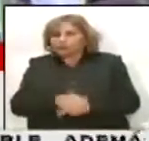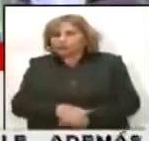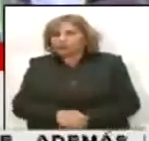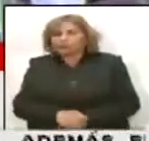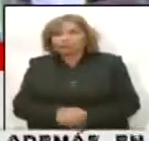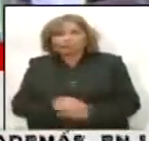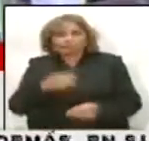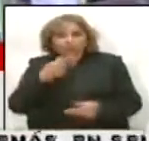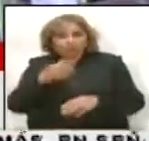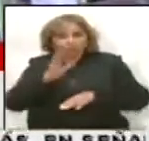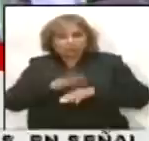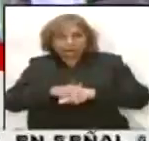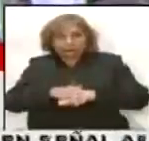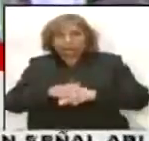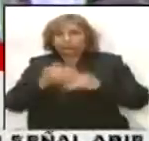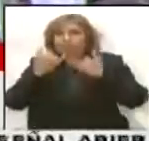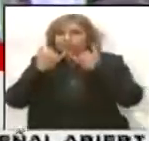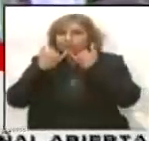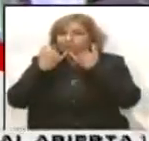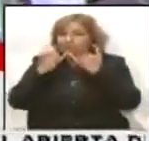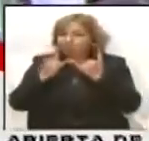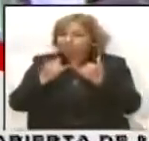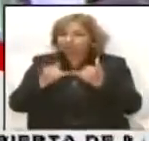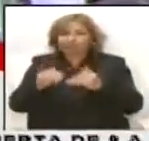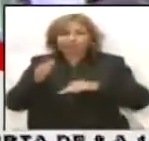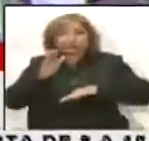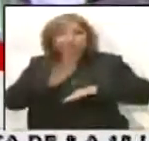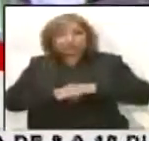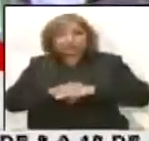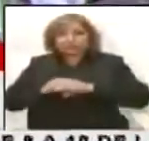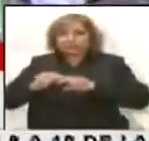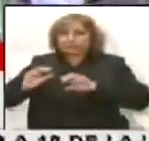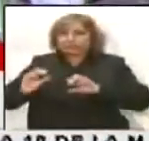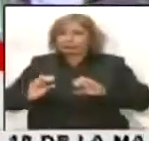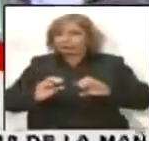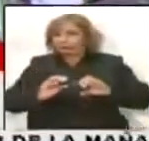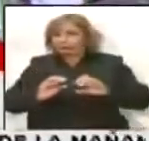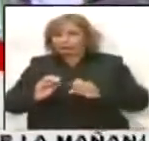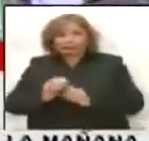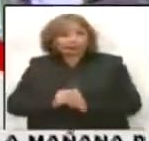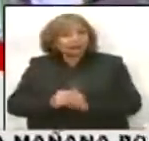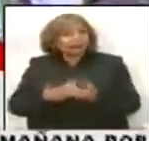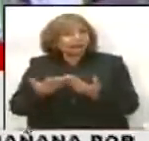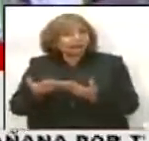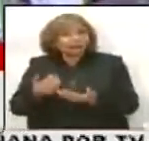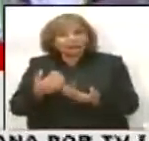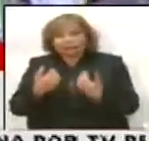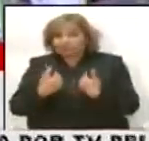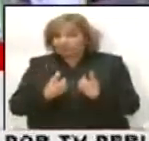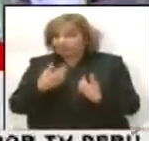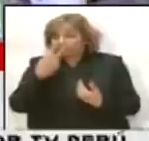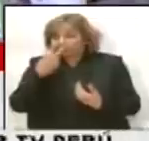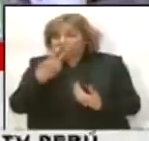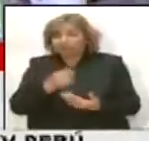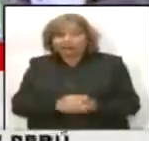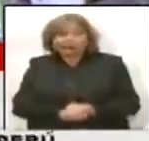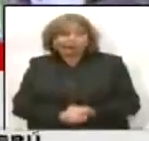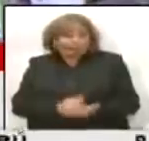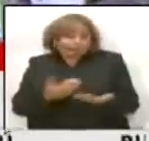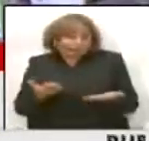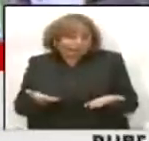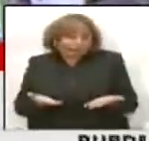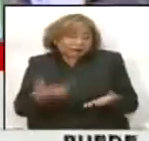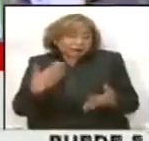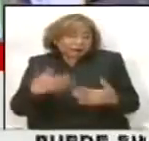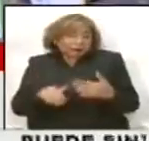sobre la información y por supuesto también sobre acciones que premeditadamente tienen que ver con la apología a un delito, y en este caso un